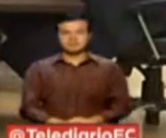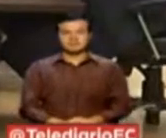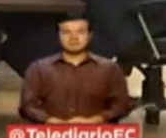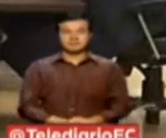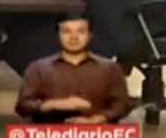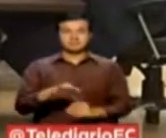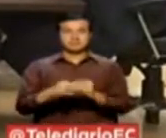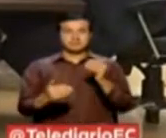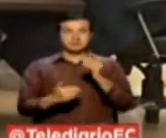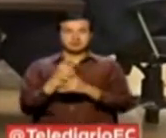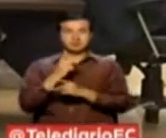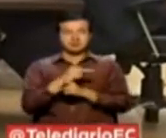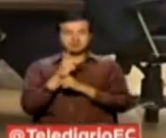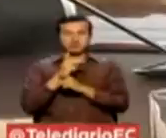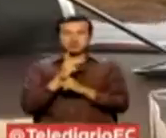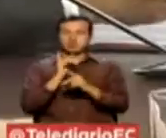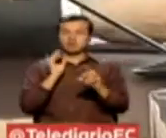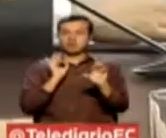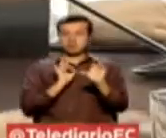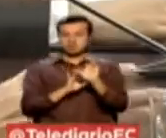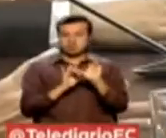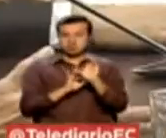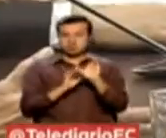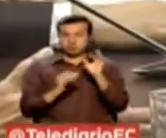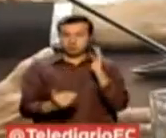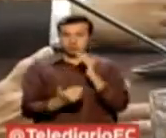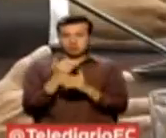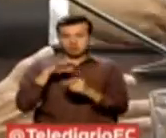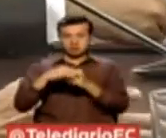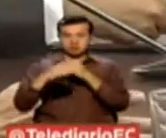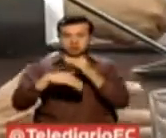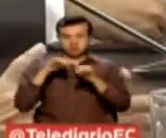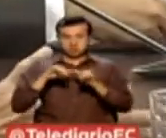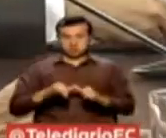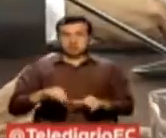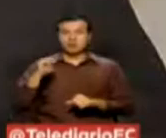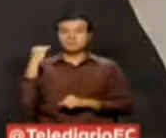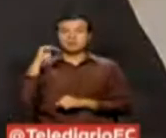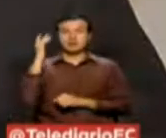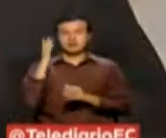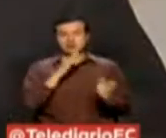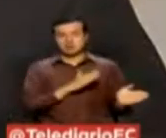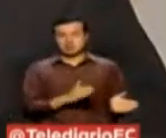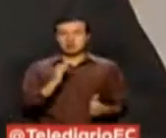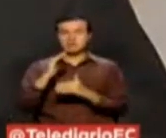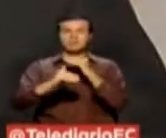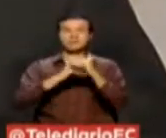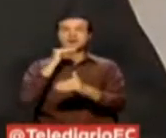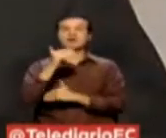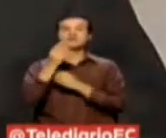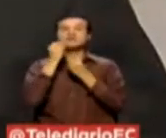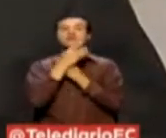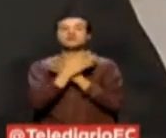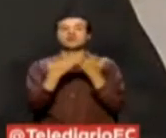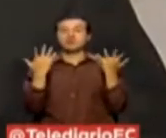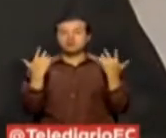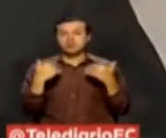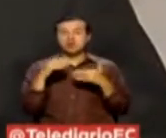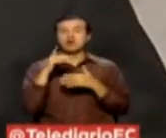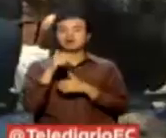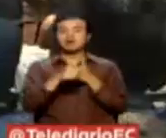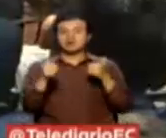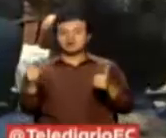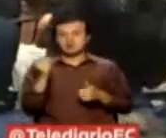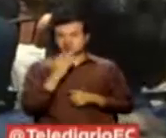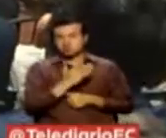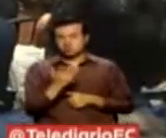La elección del nuevo Consejo de Participación Ciudadana y Control Social avanza. Este miércoles se cumplió un paso más con la publicación definitiva de los